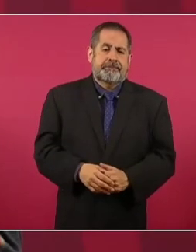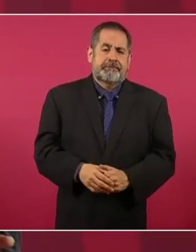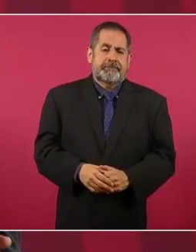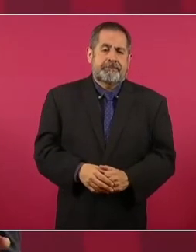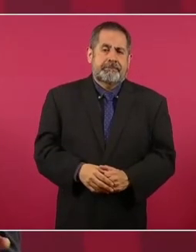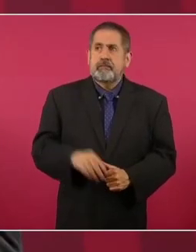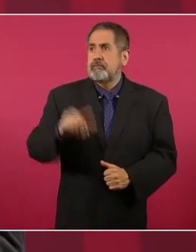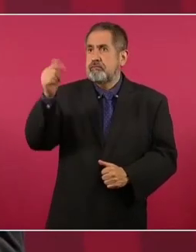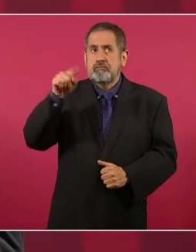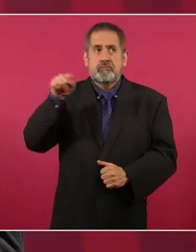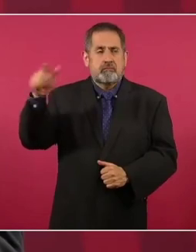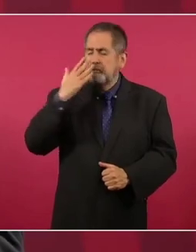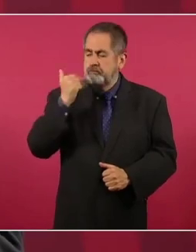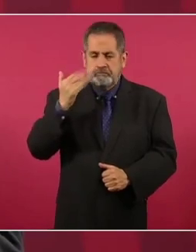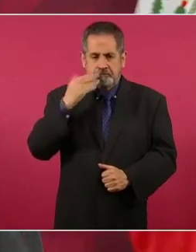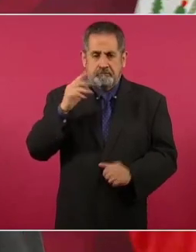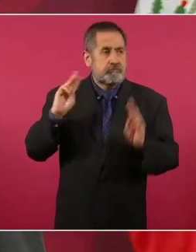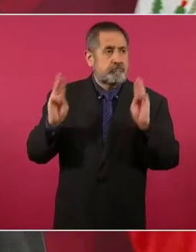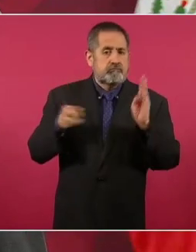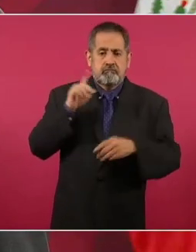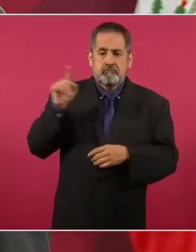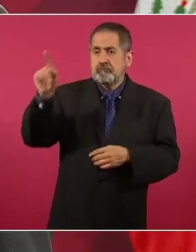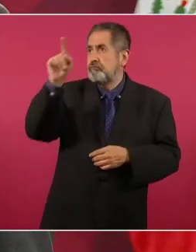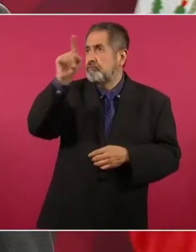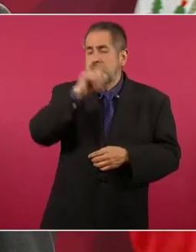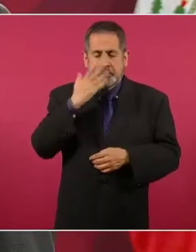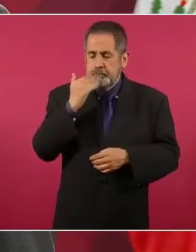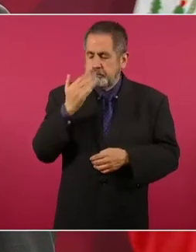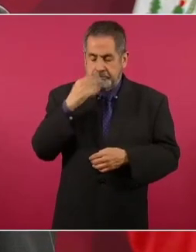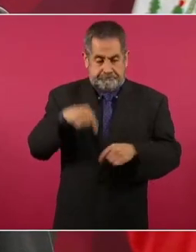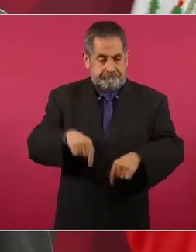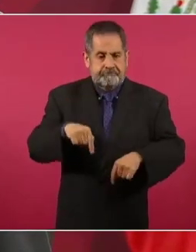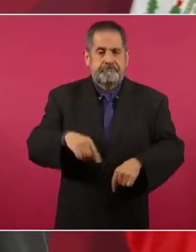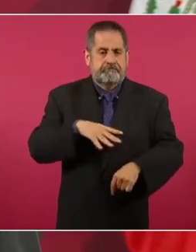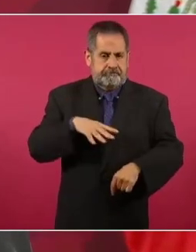en ningún lugar del mundo.